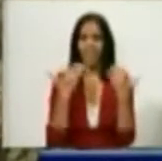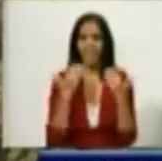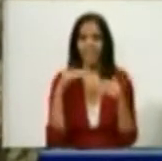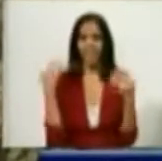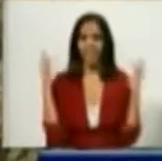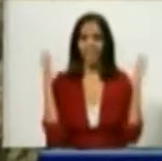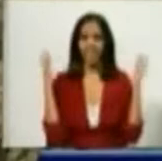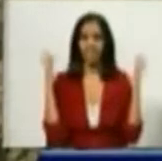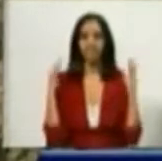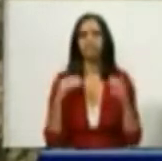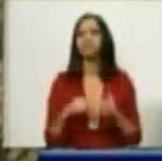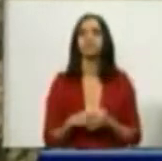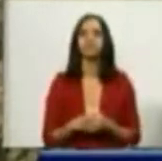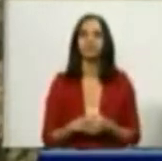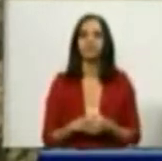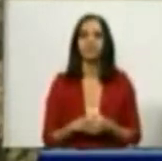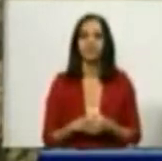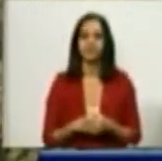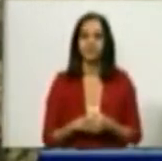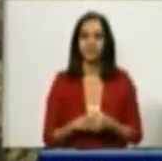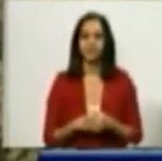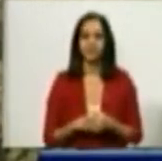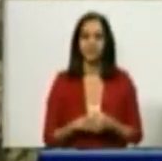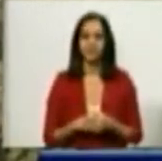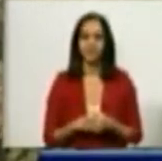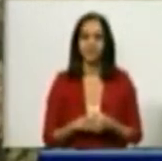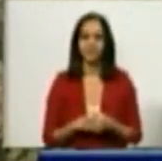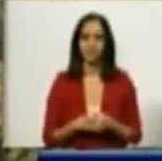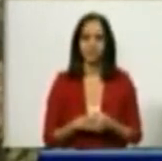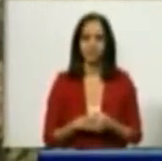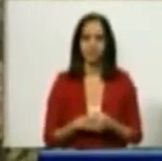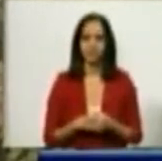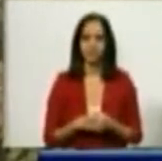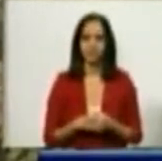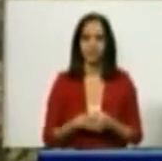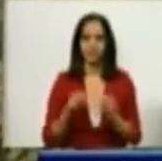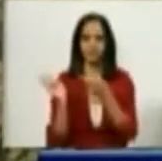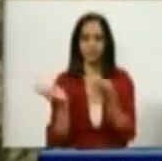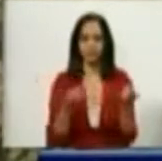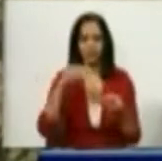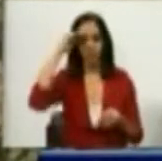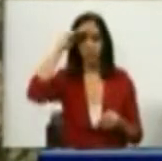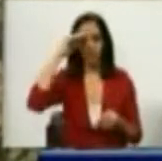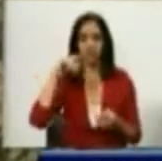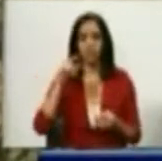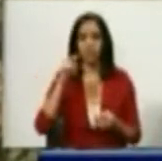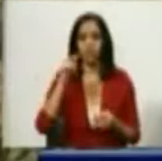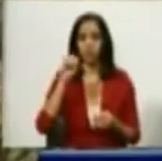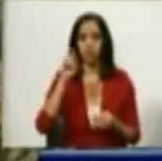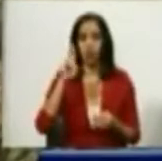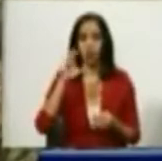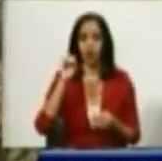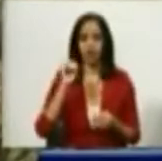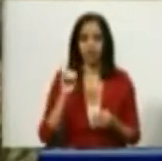Teniente fragata pastran Katy del Canes de este fragata toro Jessica